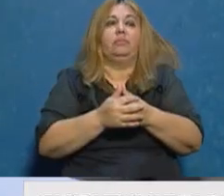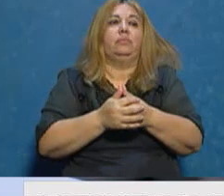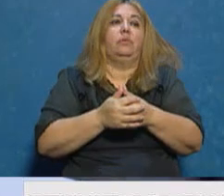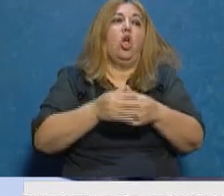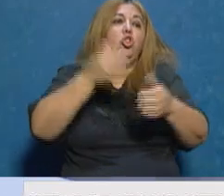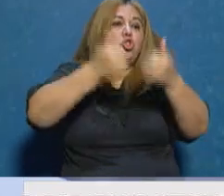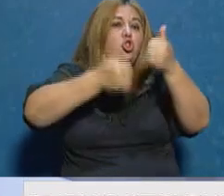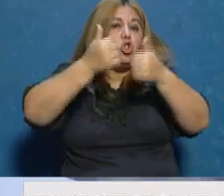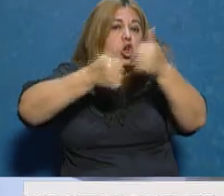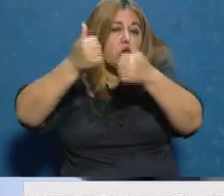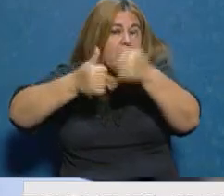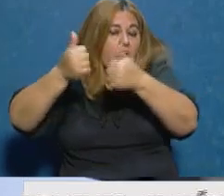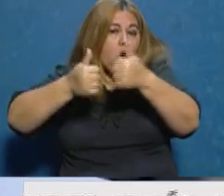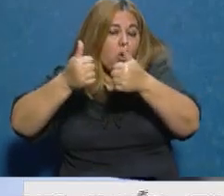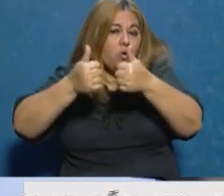torneo